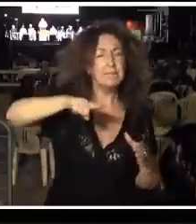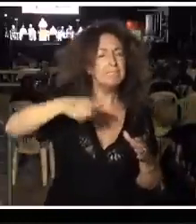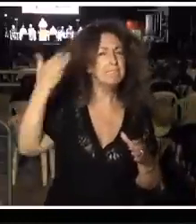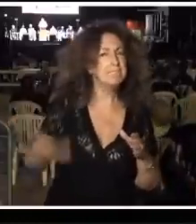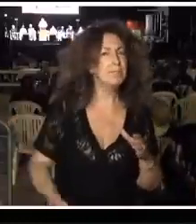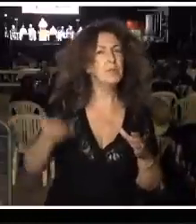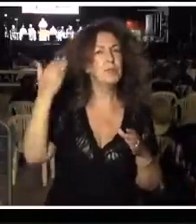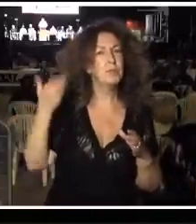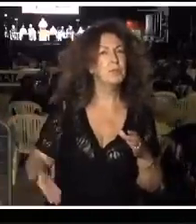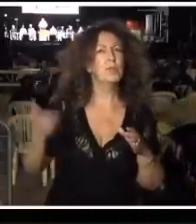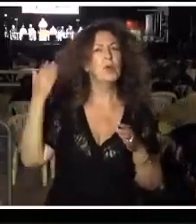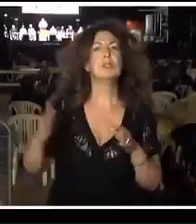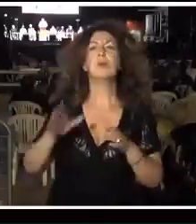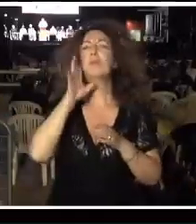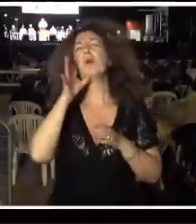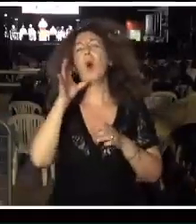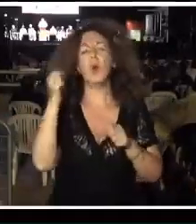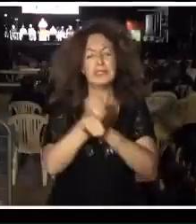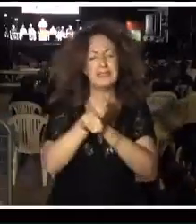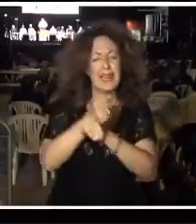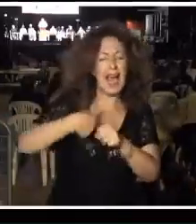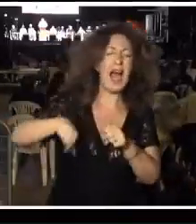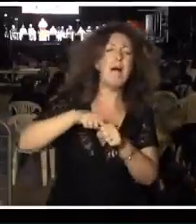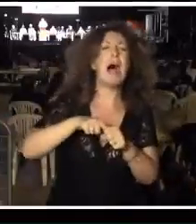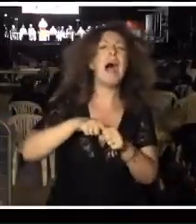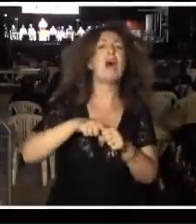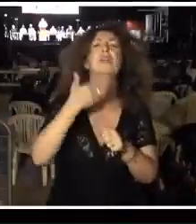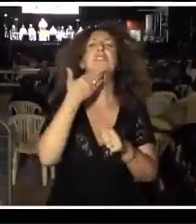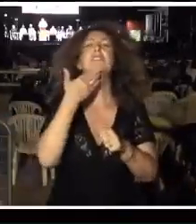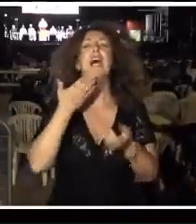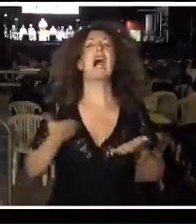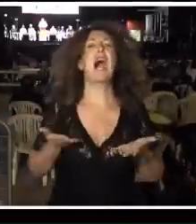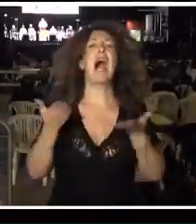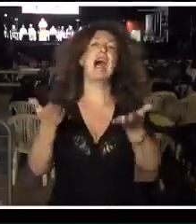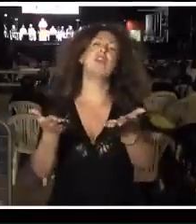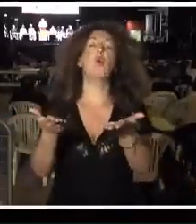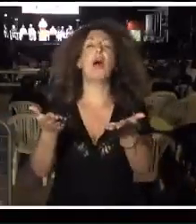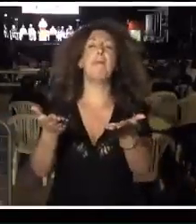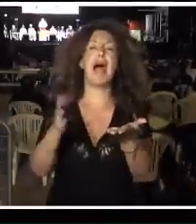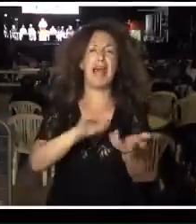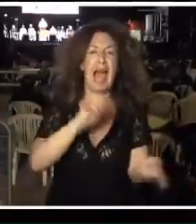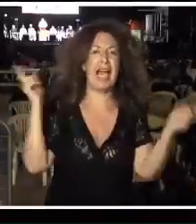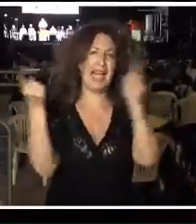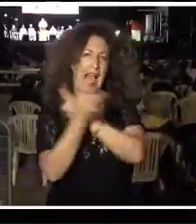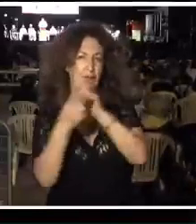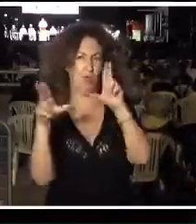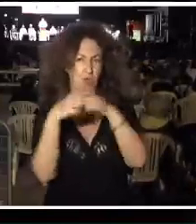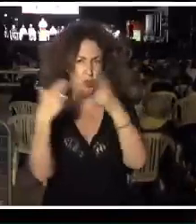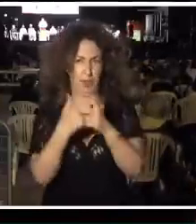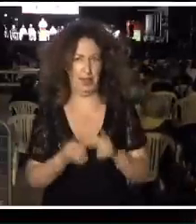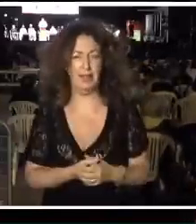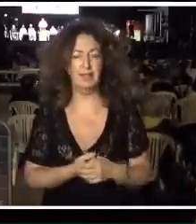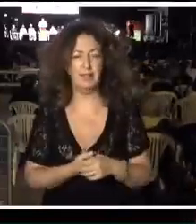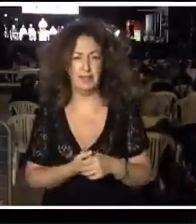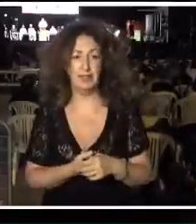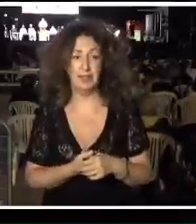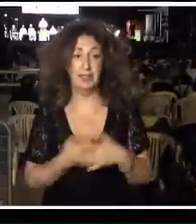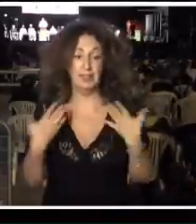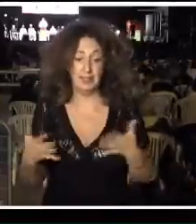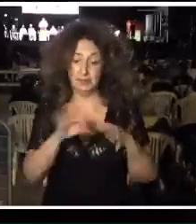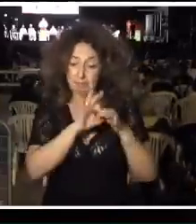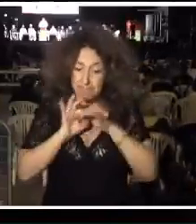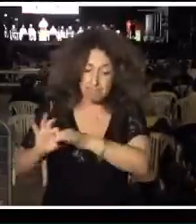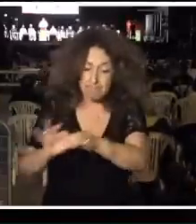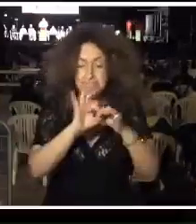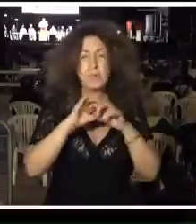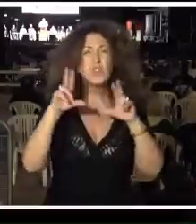fue reconocido como un instrumento al servicio de los grandes cambios que la sociedad reclamaba. Las alianzas